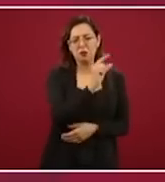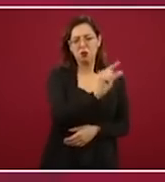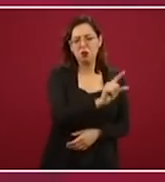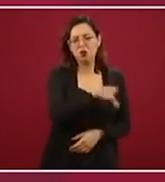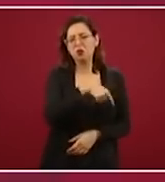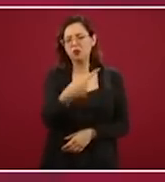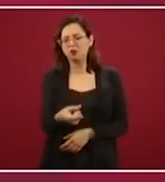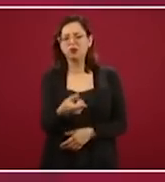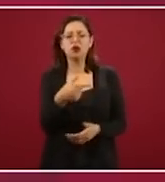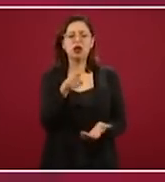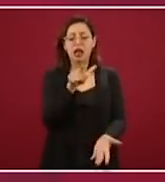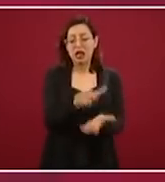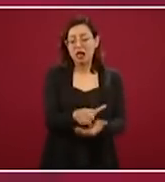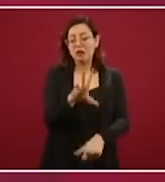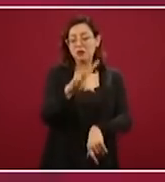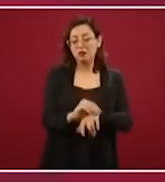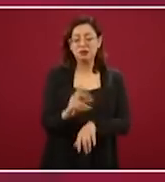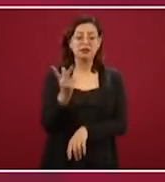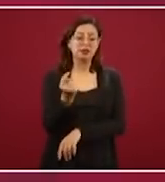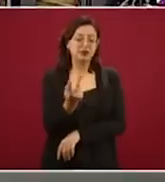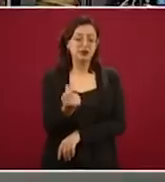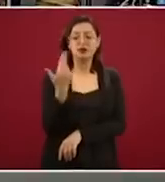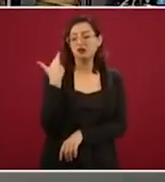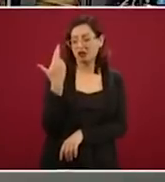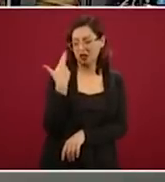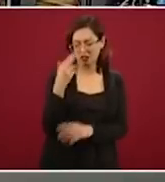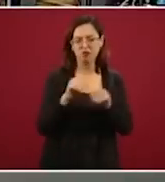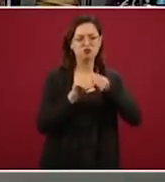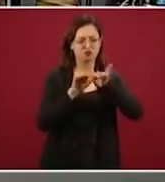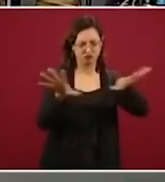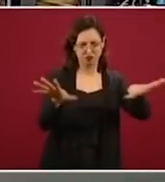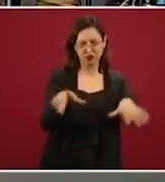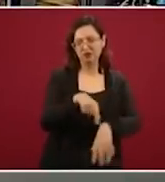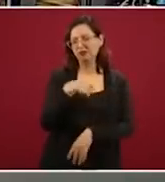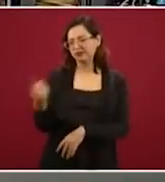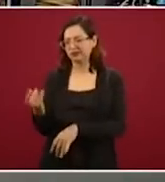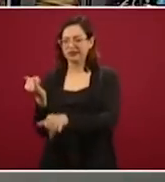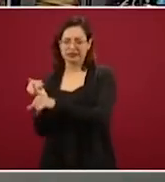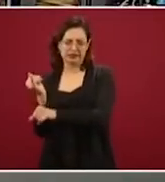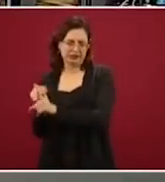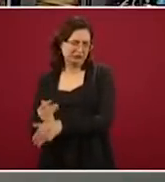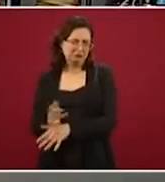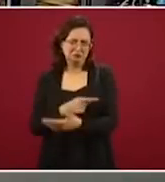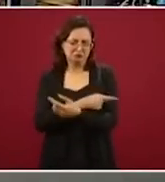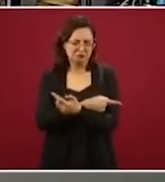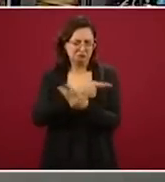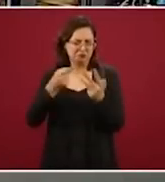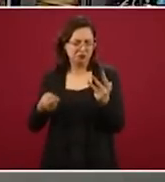básicamente. En lo que corresponde a los contenidos, pues